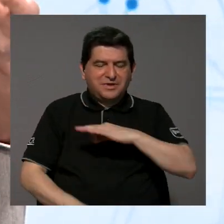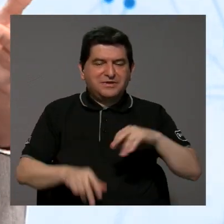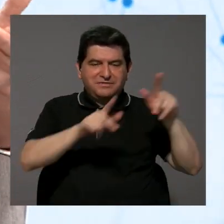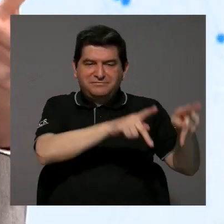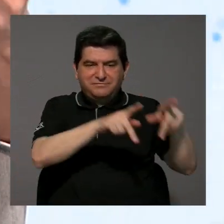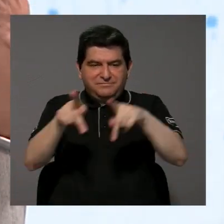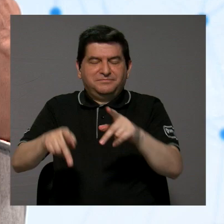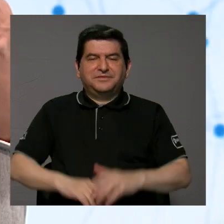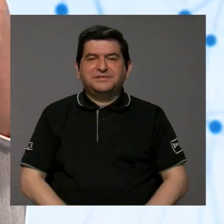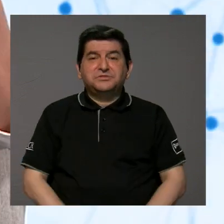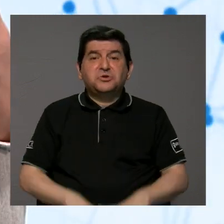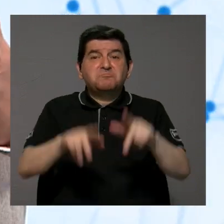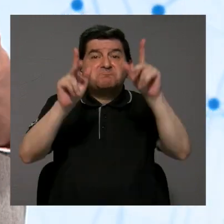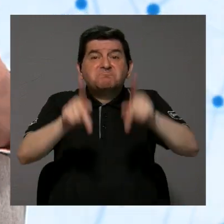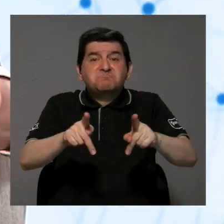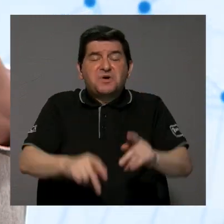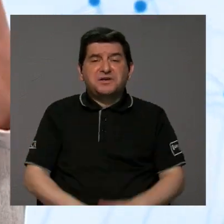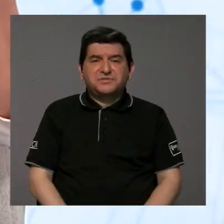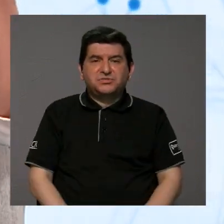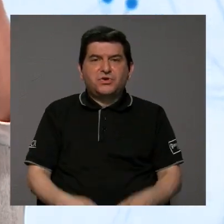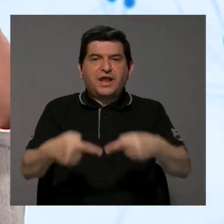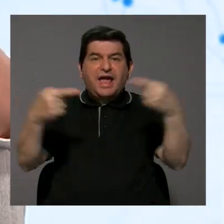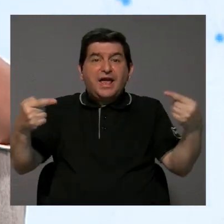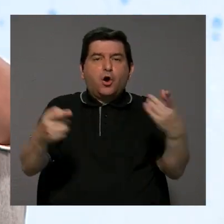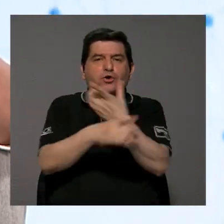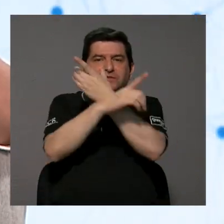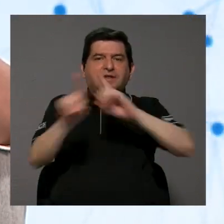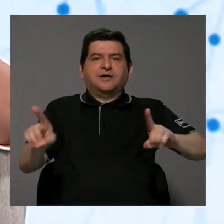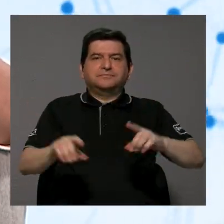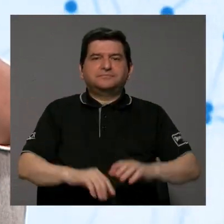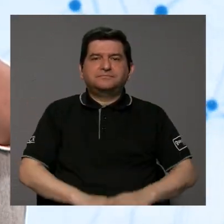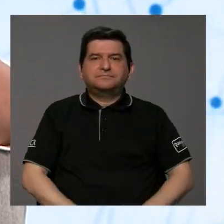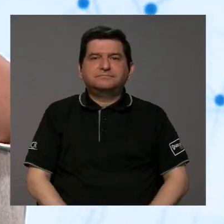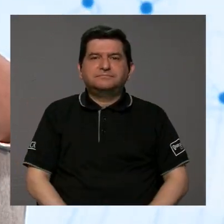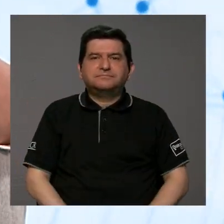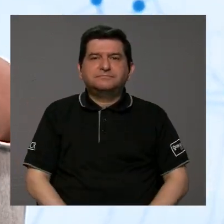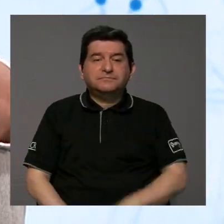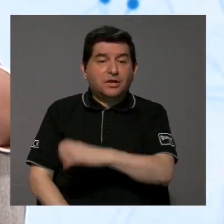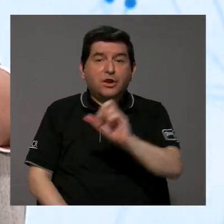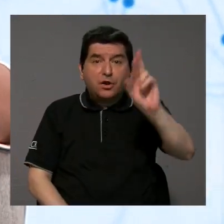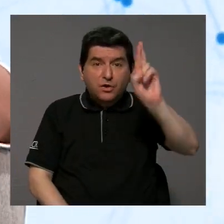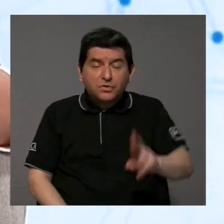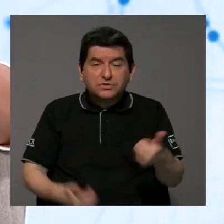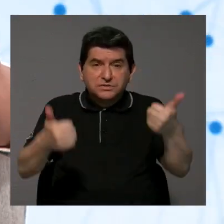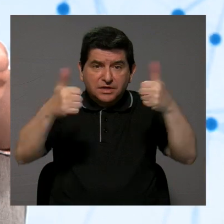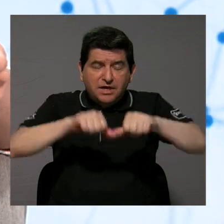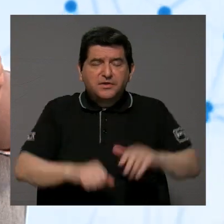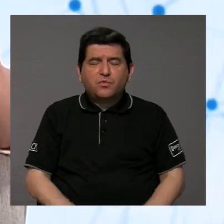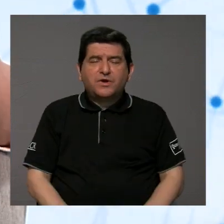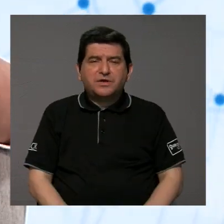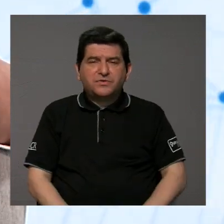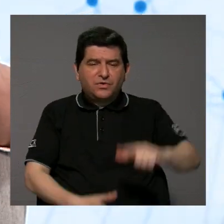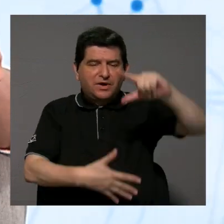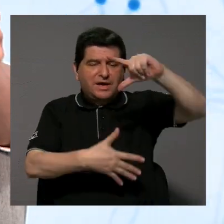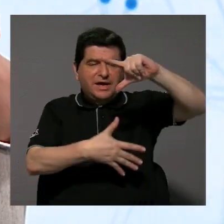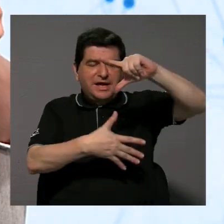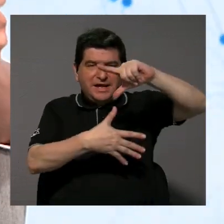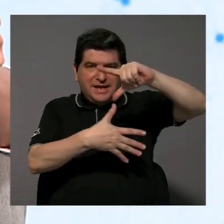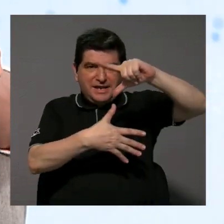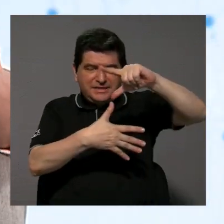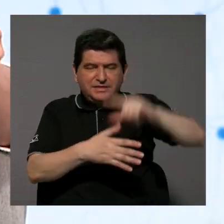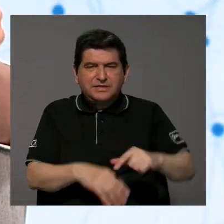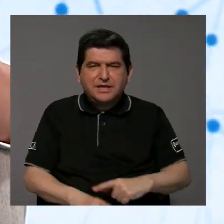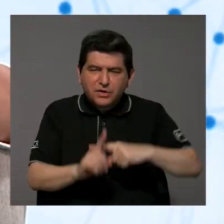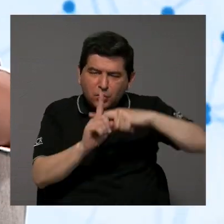de las personas, entonces las personas se vuelven en contra de la democracia, ¿no? Y de hecho Costa Rica, de acuerdo al Latinobarómetro, es el país de